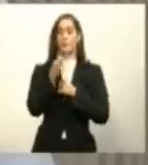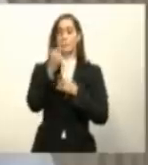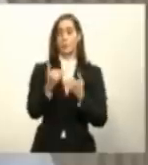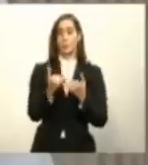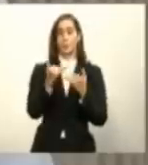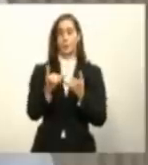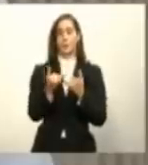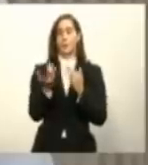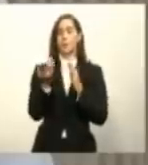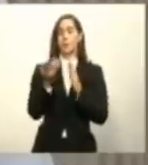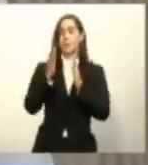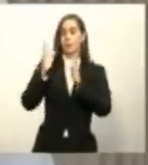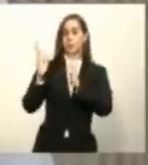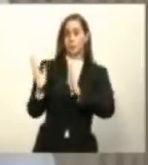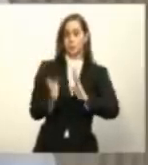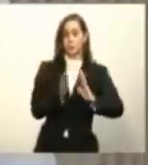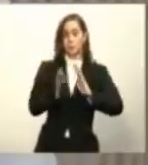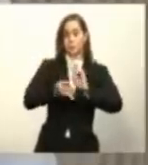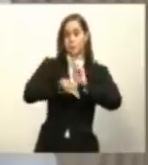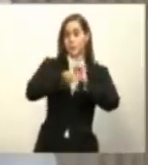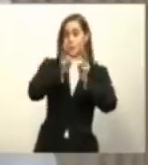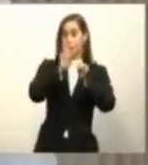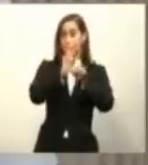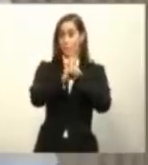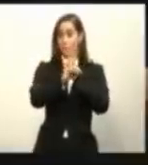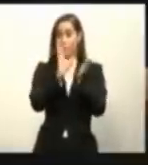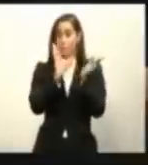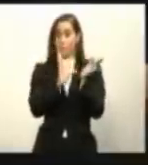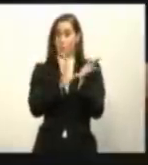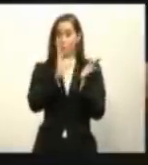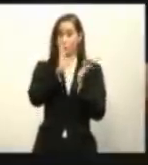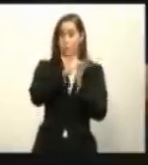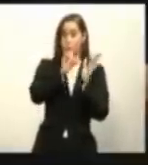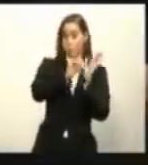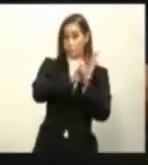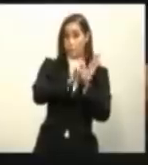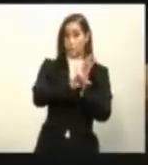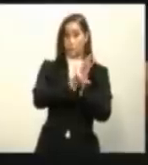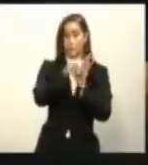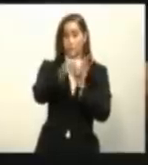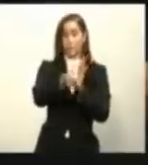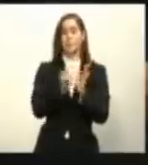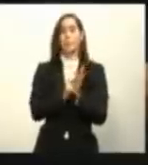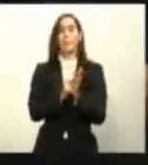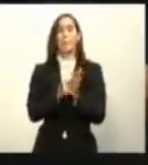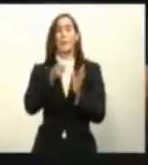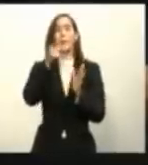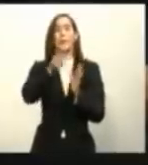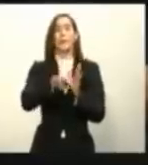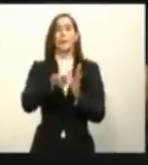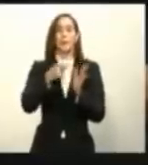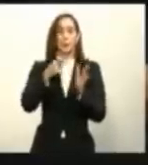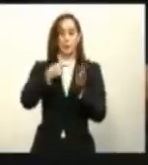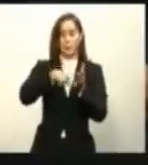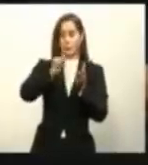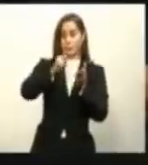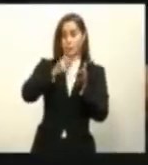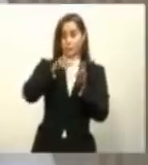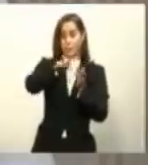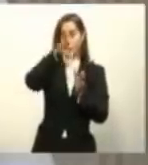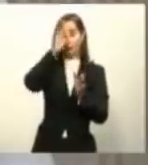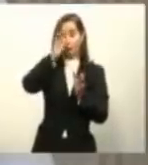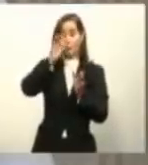proceso de reforma constitucional destinado a consolidar la gobernabilidad democrática,